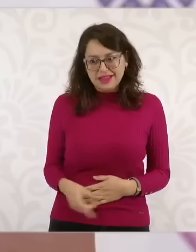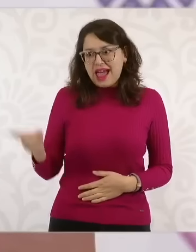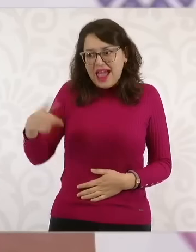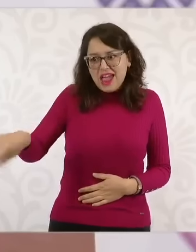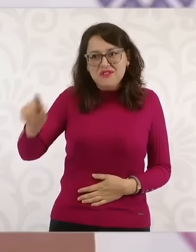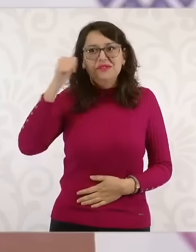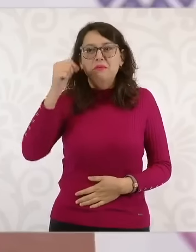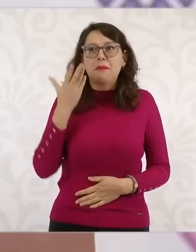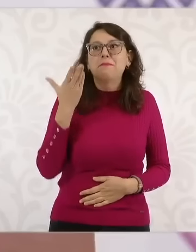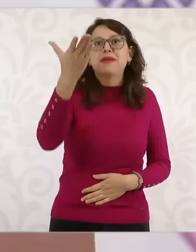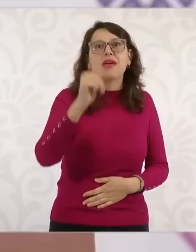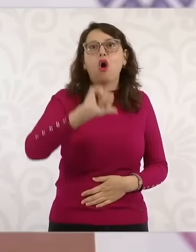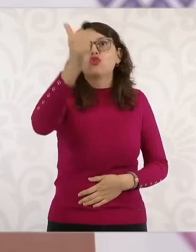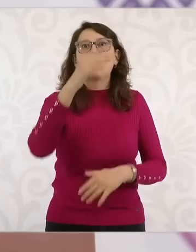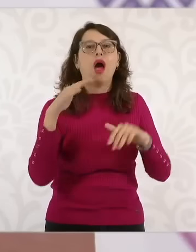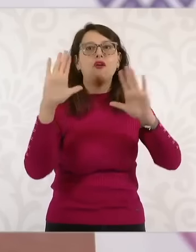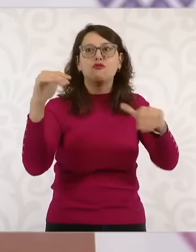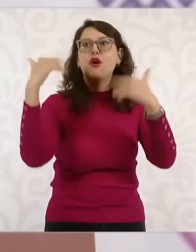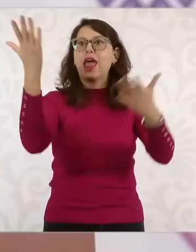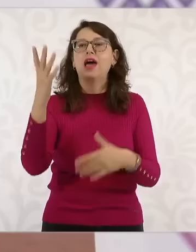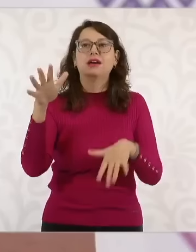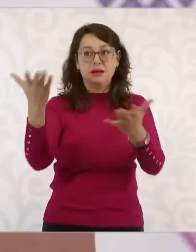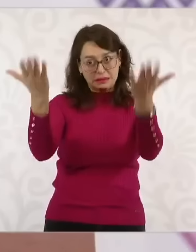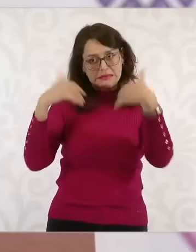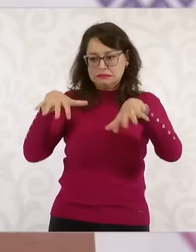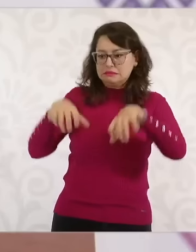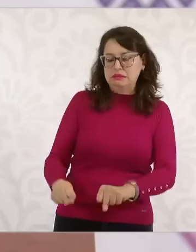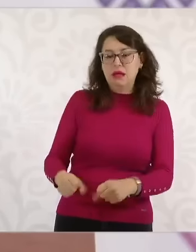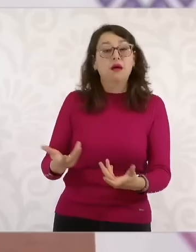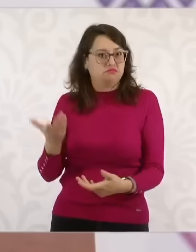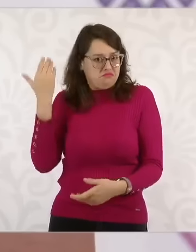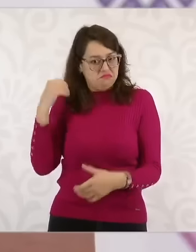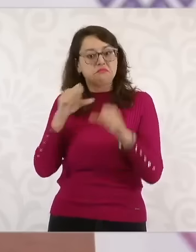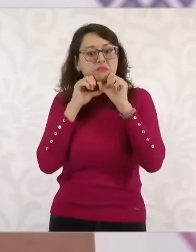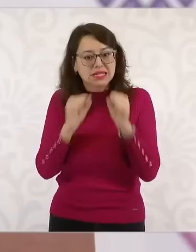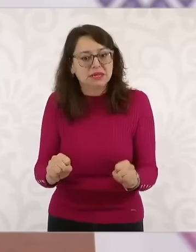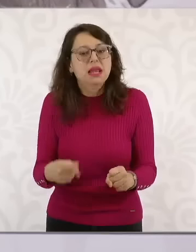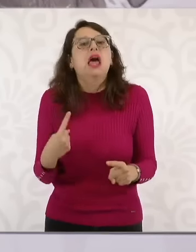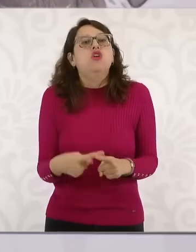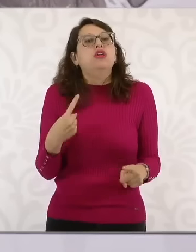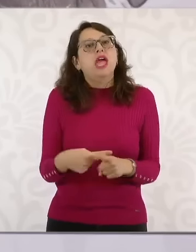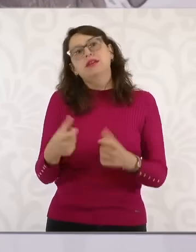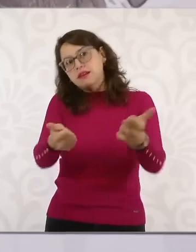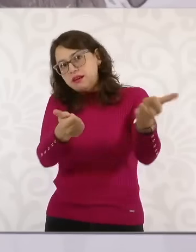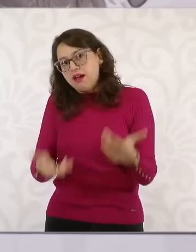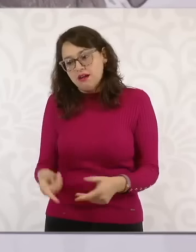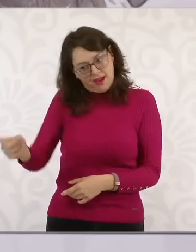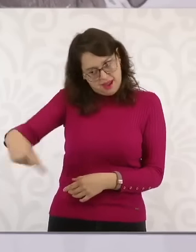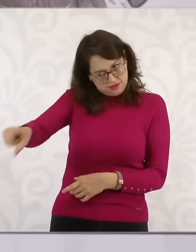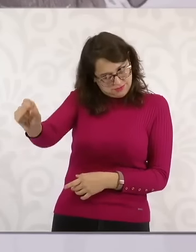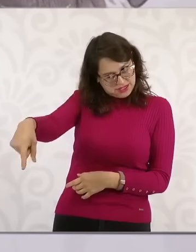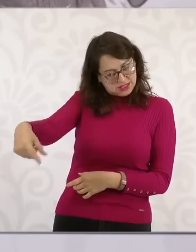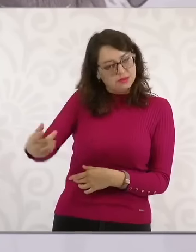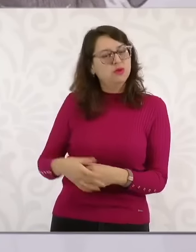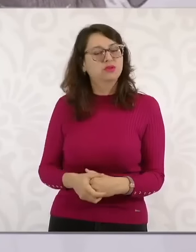vinieran Maximiliano, y siempre han sido los que andan viendo afuera en vez de